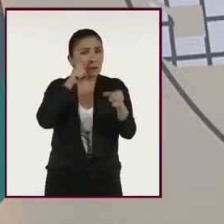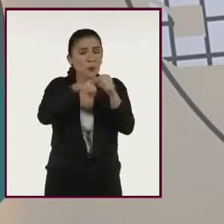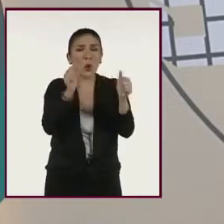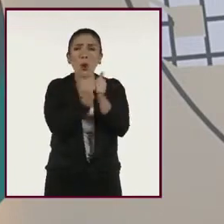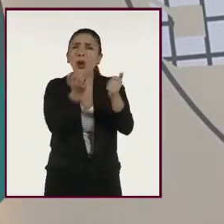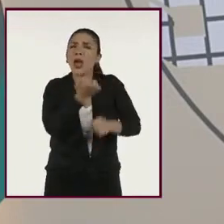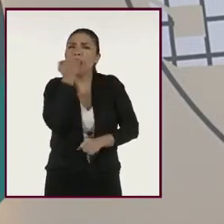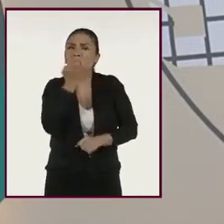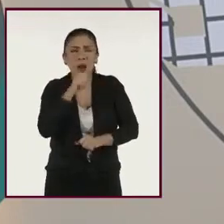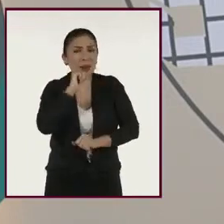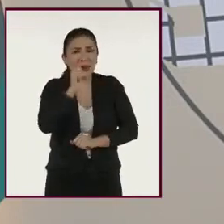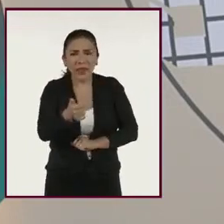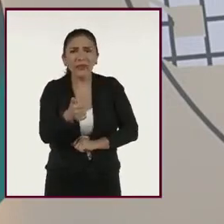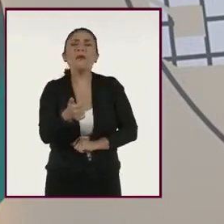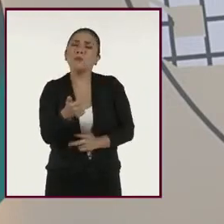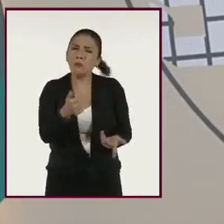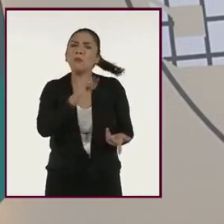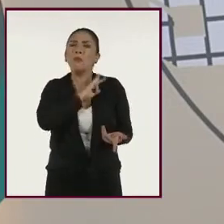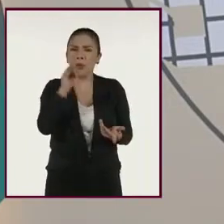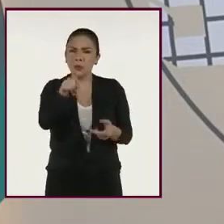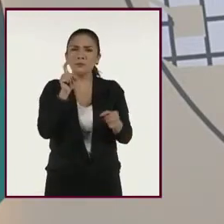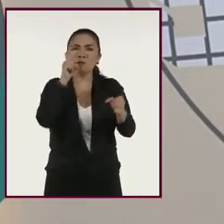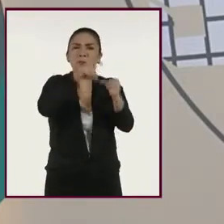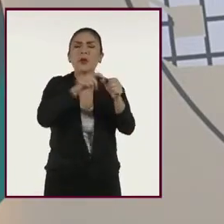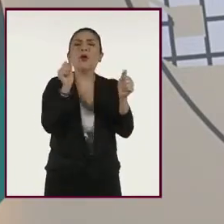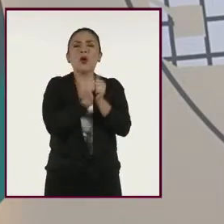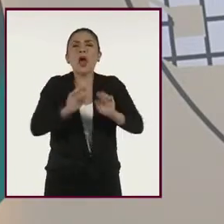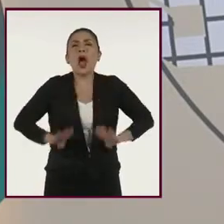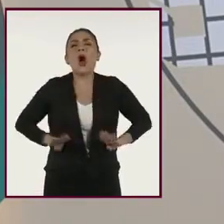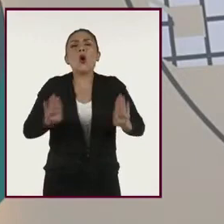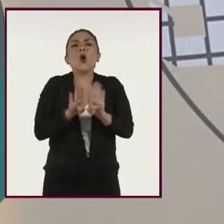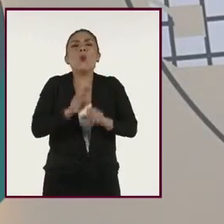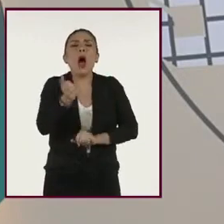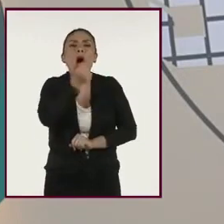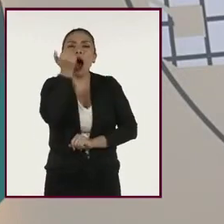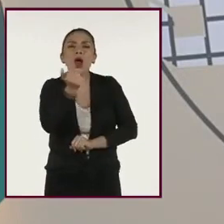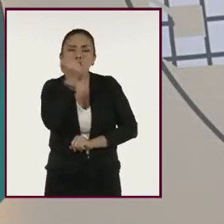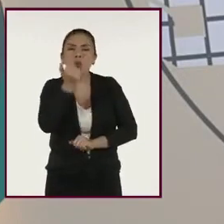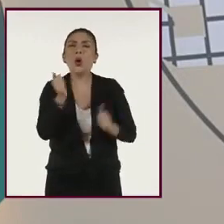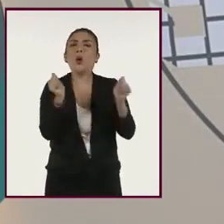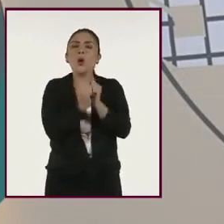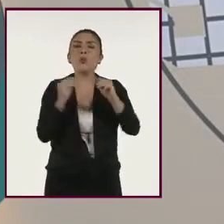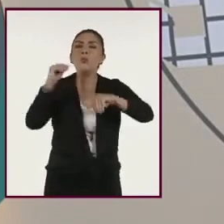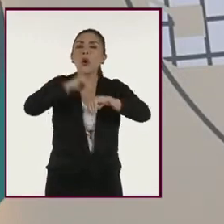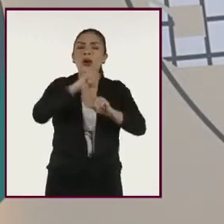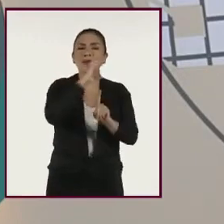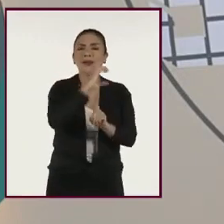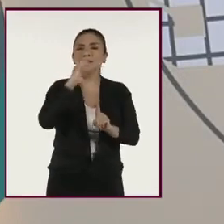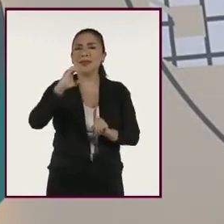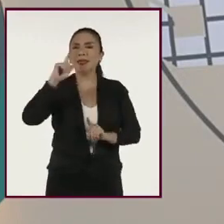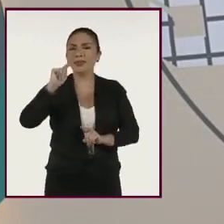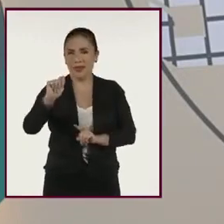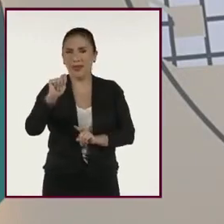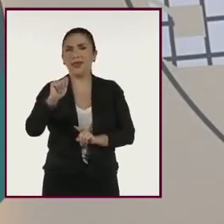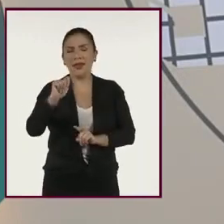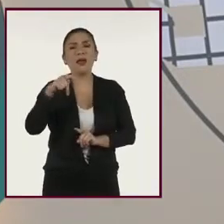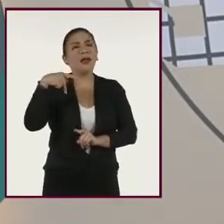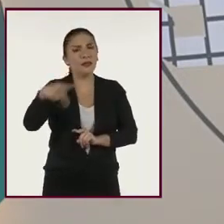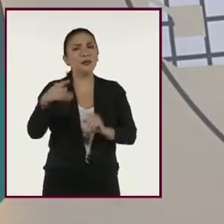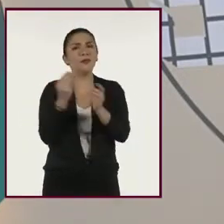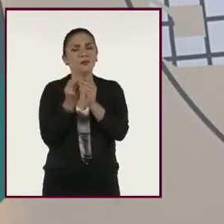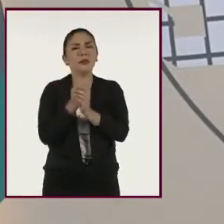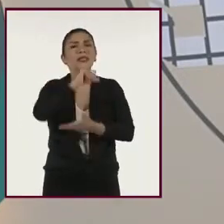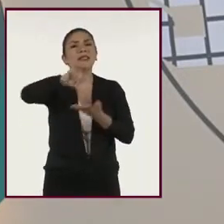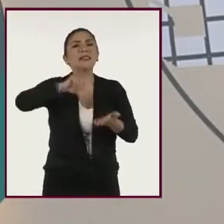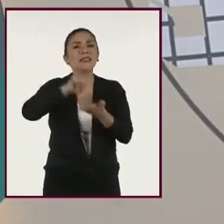la plantilla de una escuela, pueden registrarse con el perfil de estudiante y colocar la clave del Centro de Trabajo o CCT